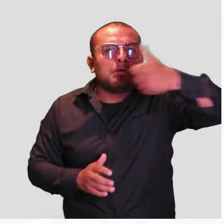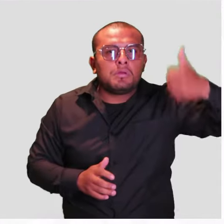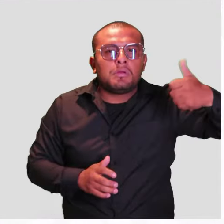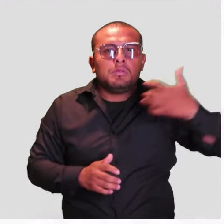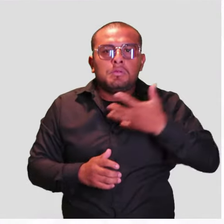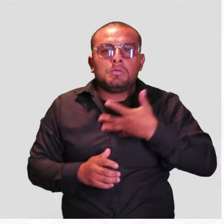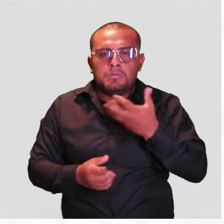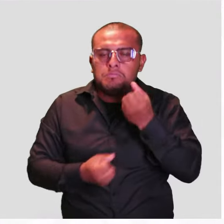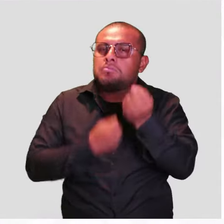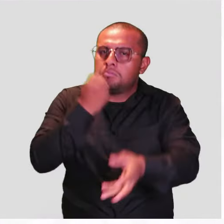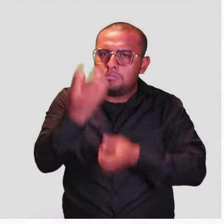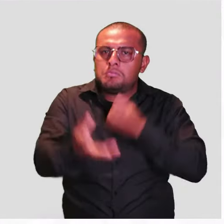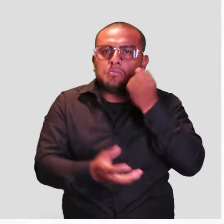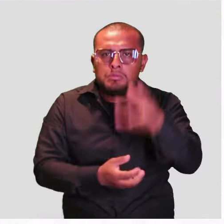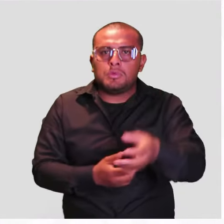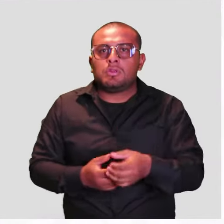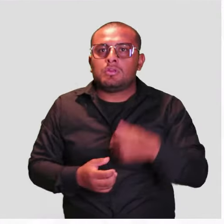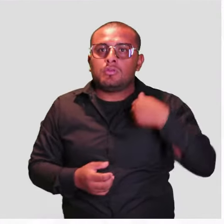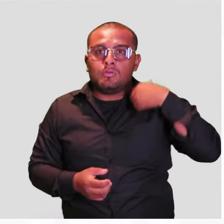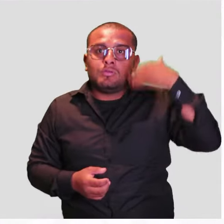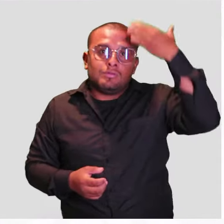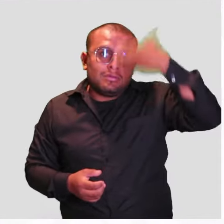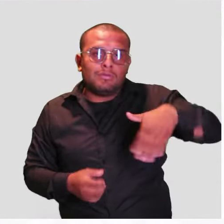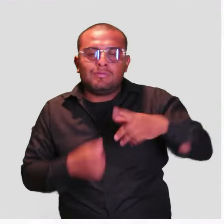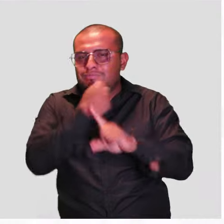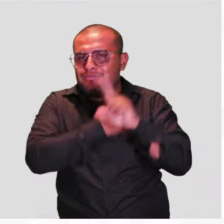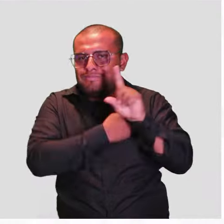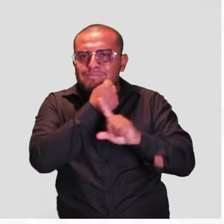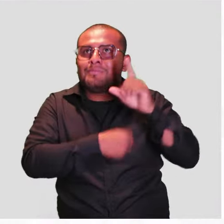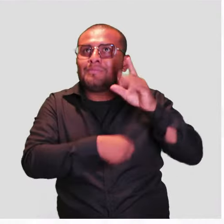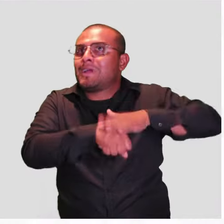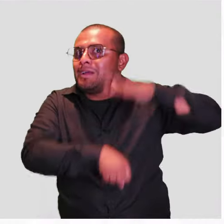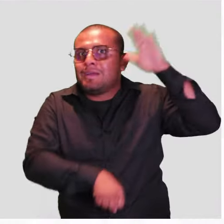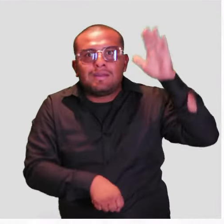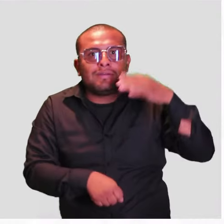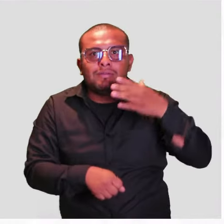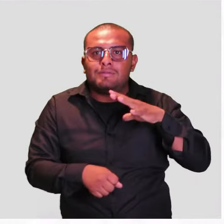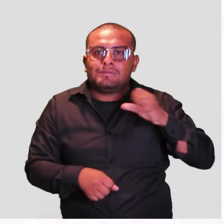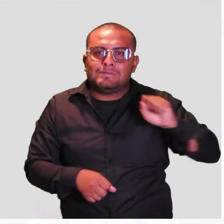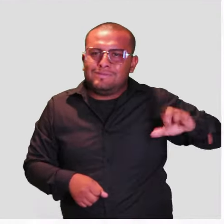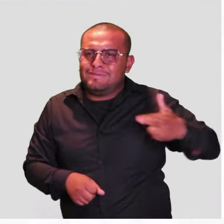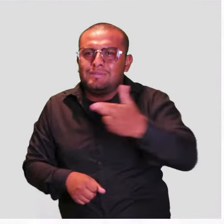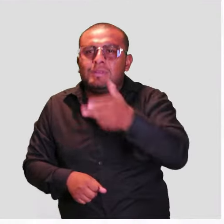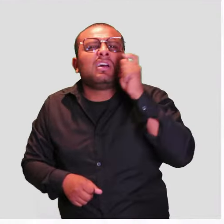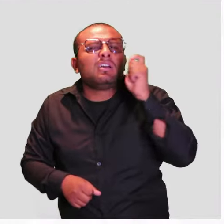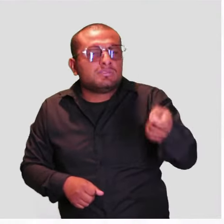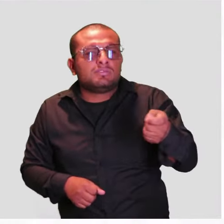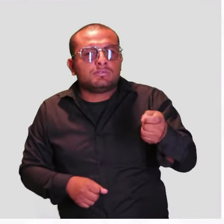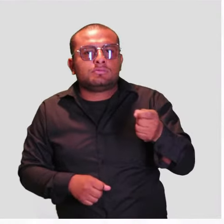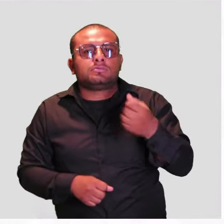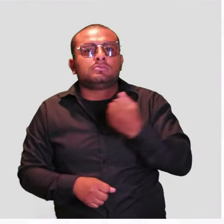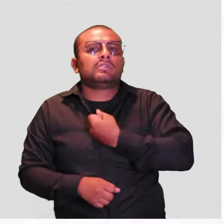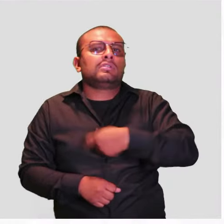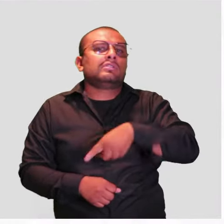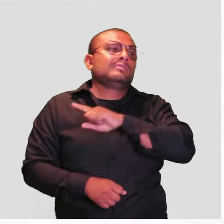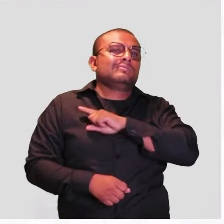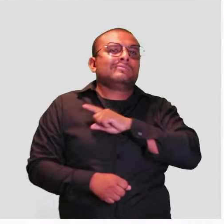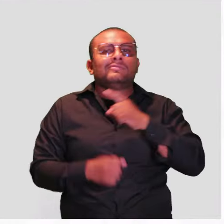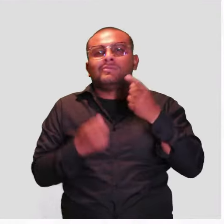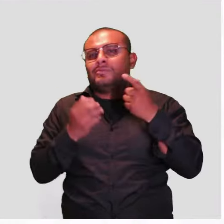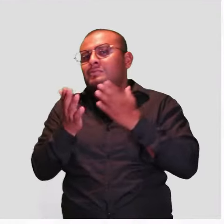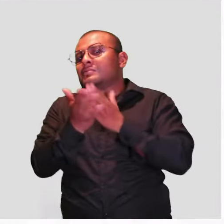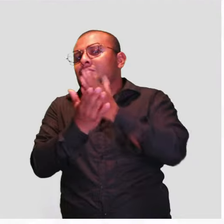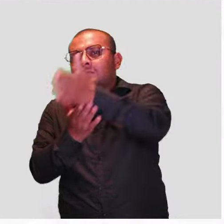que uno de los grandes retos que enfrenta a la familia sanjuanense es el acceso a la salud. Vamos a instalar una